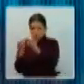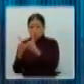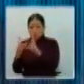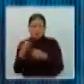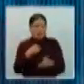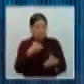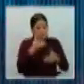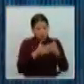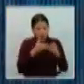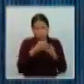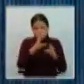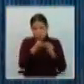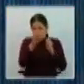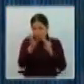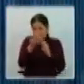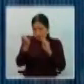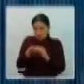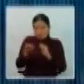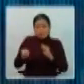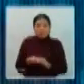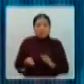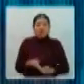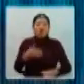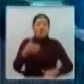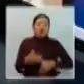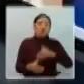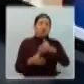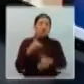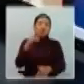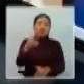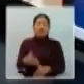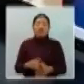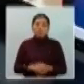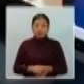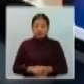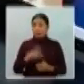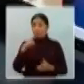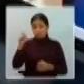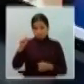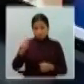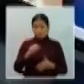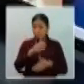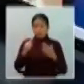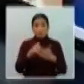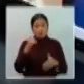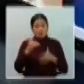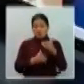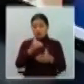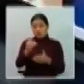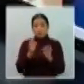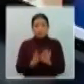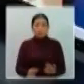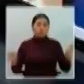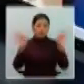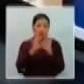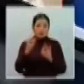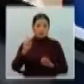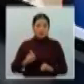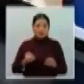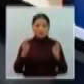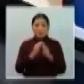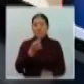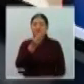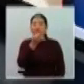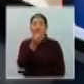los datos y la responsabilidad necesaria. Así es, Iván, es importantísimo que este proceso se lleve adelante y además con esa finura en el